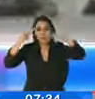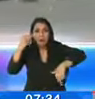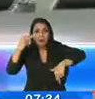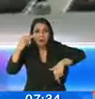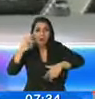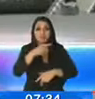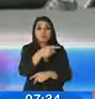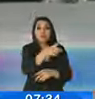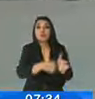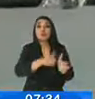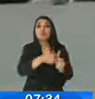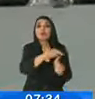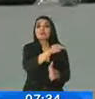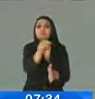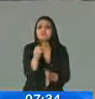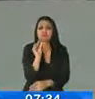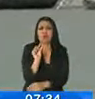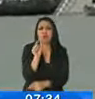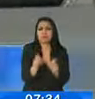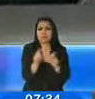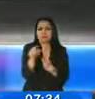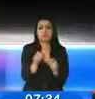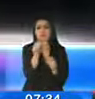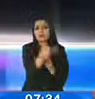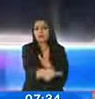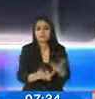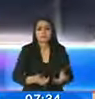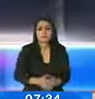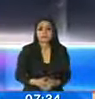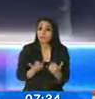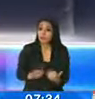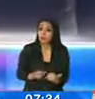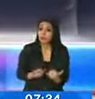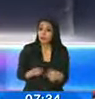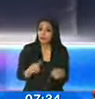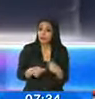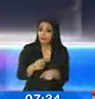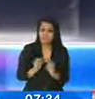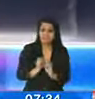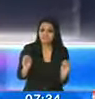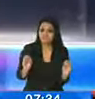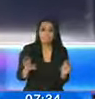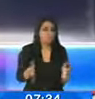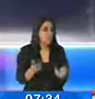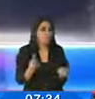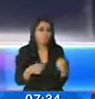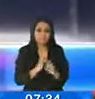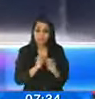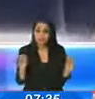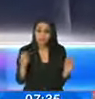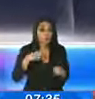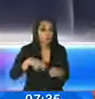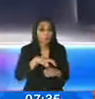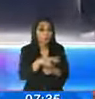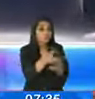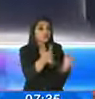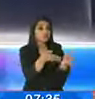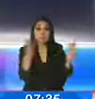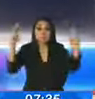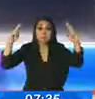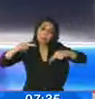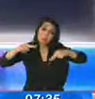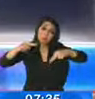a Durán es poco que viene, no. Es muy lejos eso. Para el día de hoy no tienen nada a la carta. No tenemos nada porque no ha ingresado nadie, pues no hay